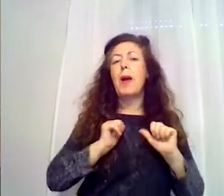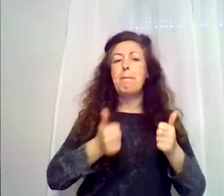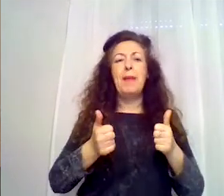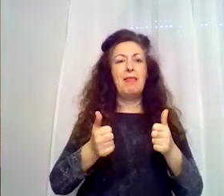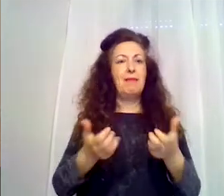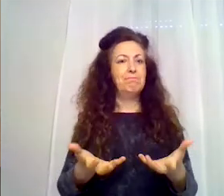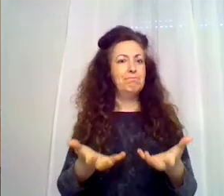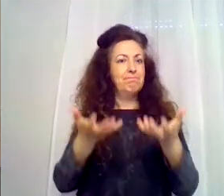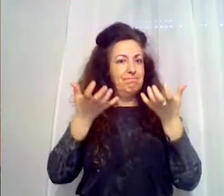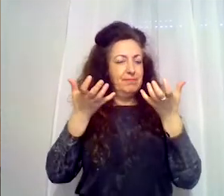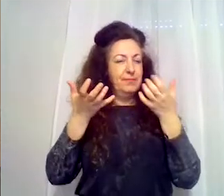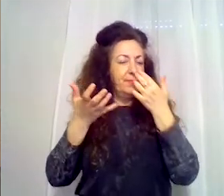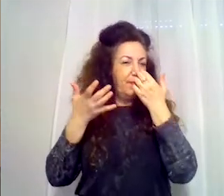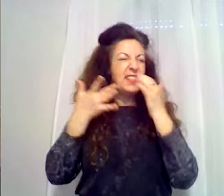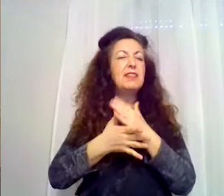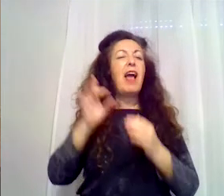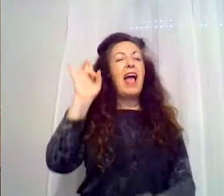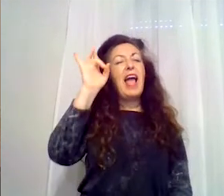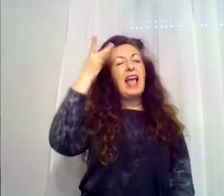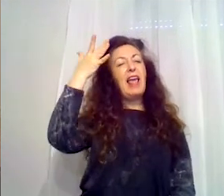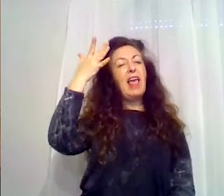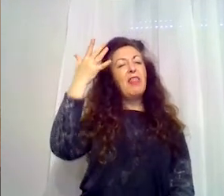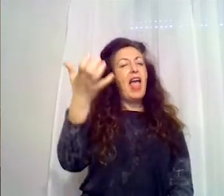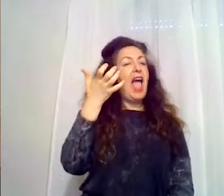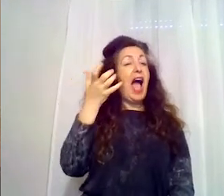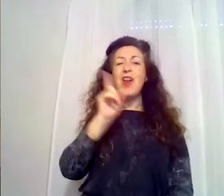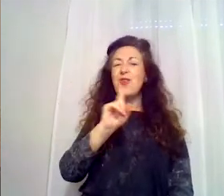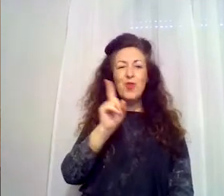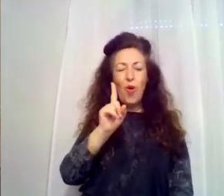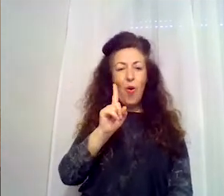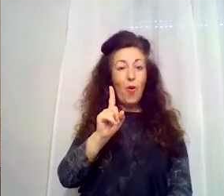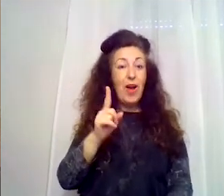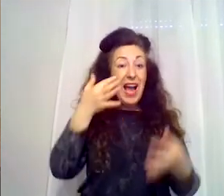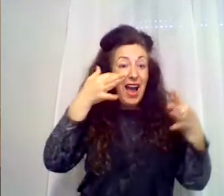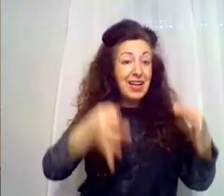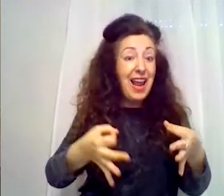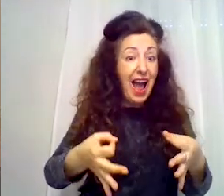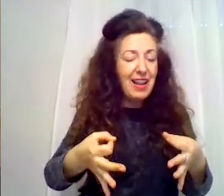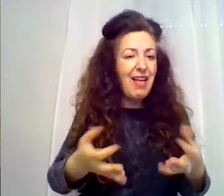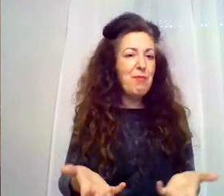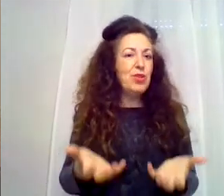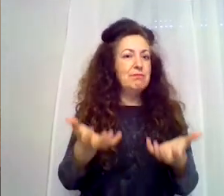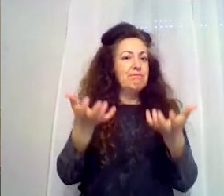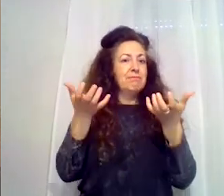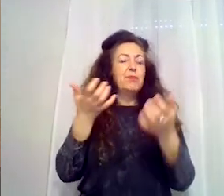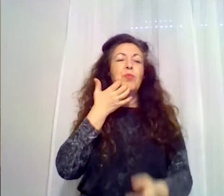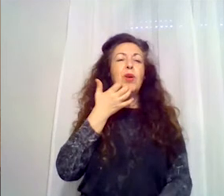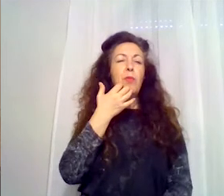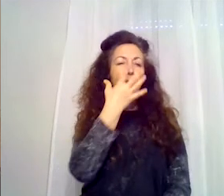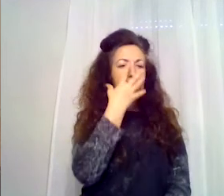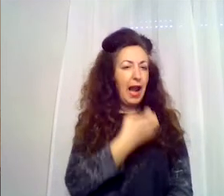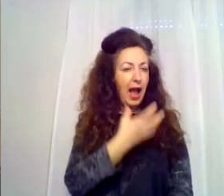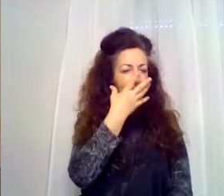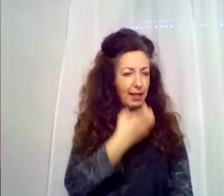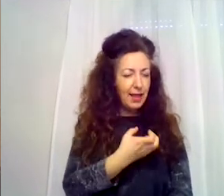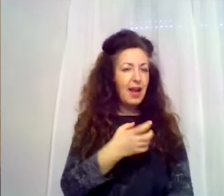u otra, ¿no? Pero son sugerencias tan atractivas, y nosotros, por ejemplo, desde nuestro punto de vista más hispano, pensar